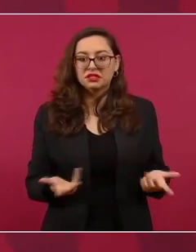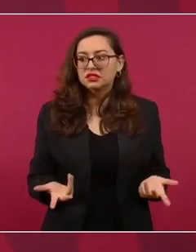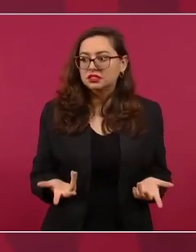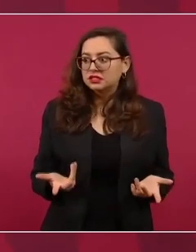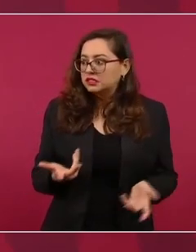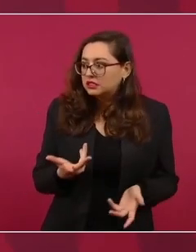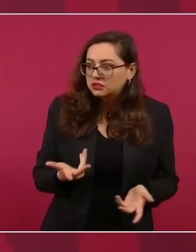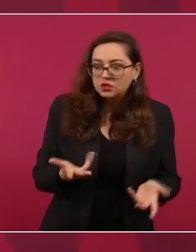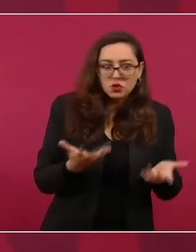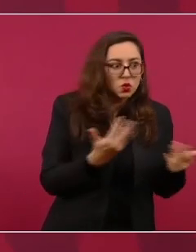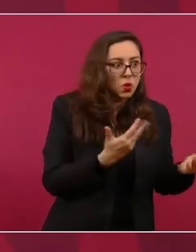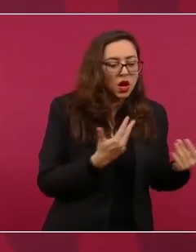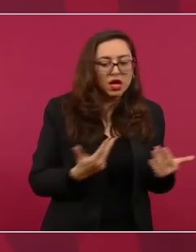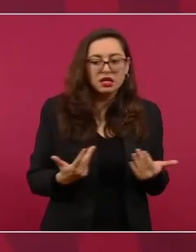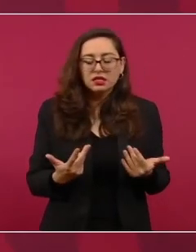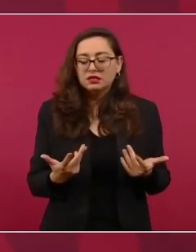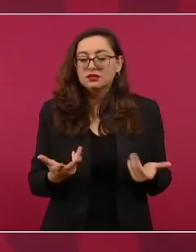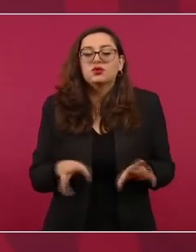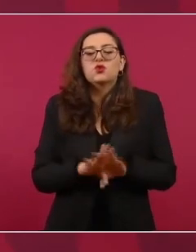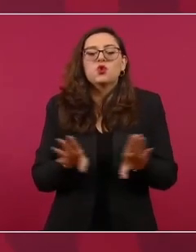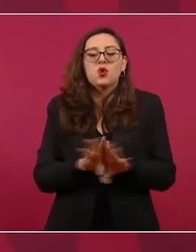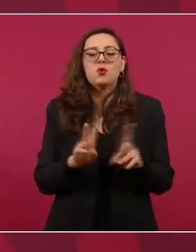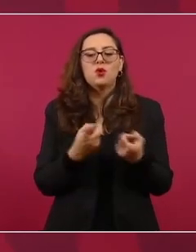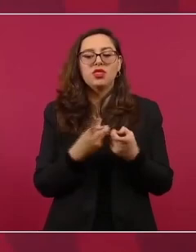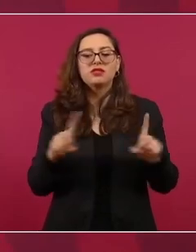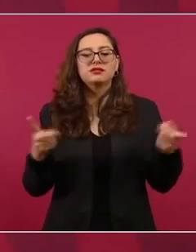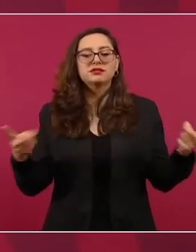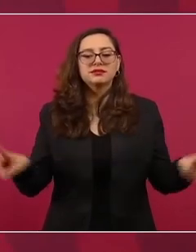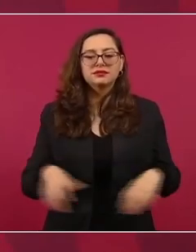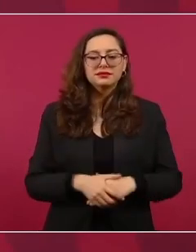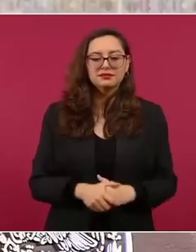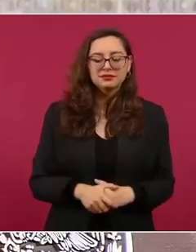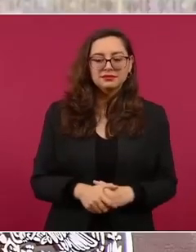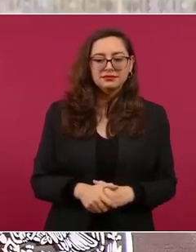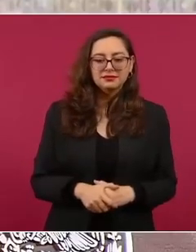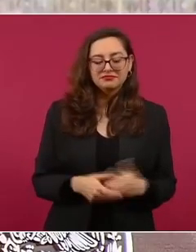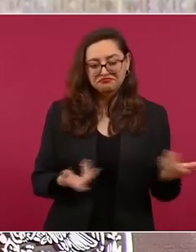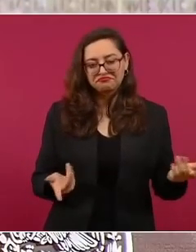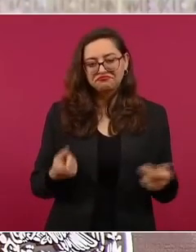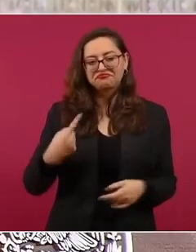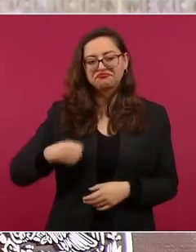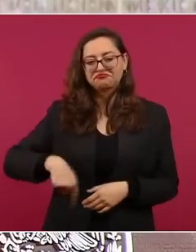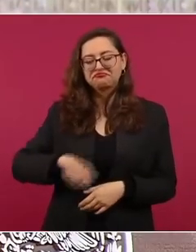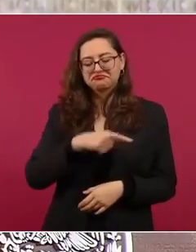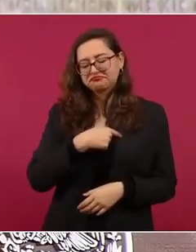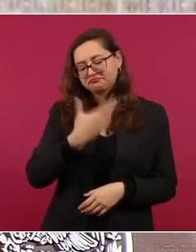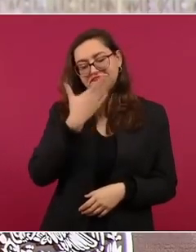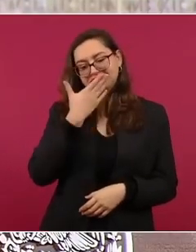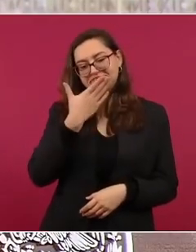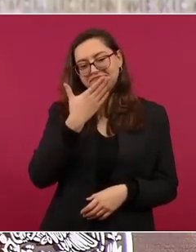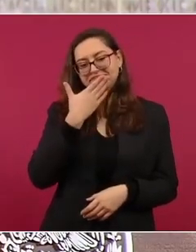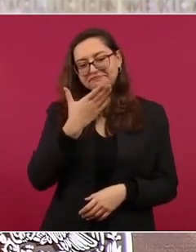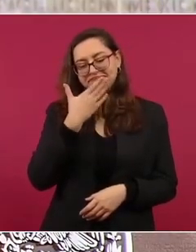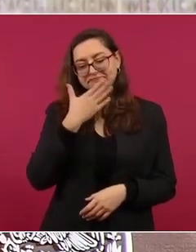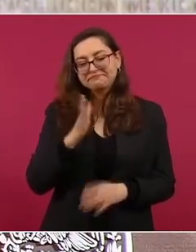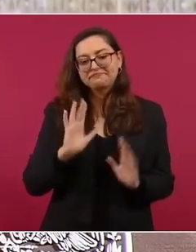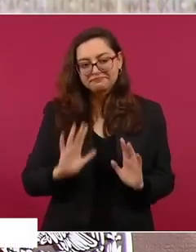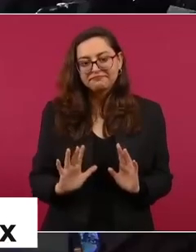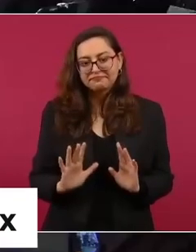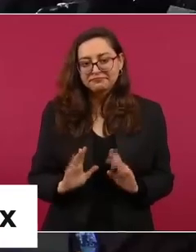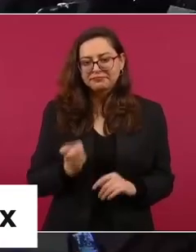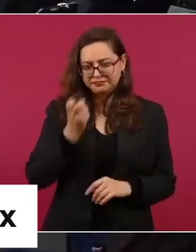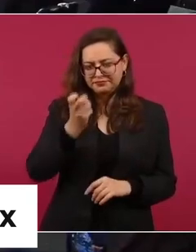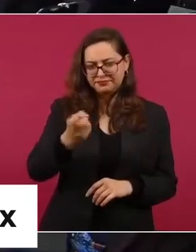Entonces, nosotros estamos bien en eso y de todas maneras voy a revisar lo de la